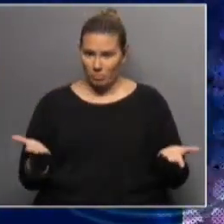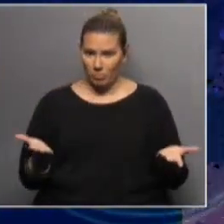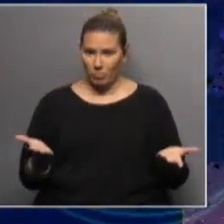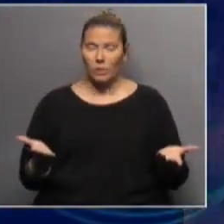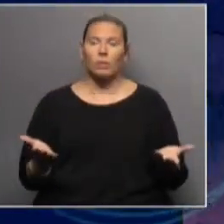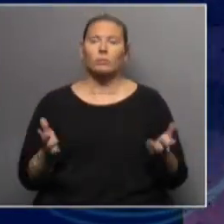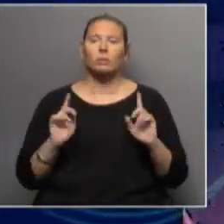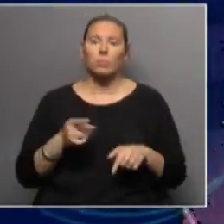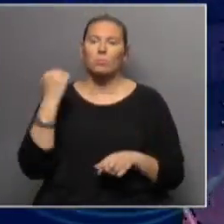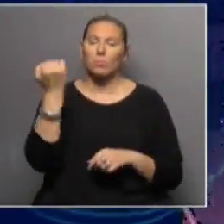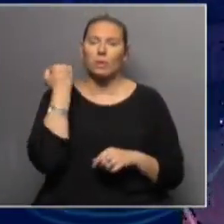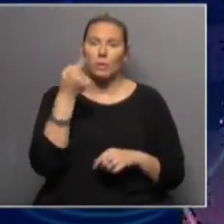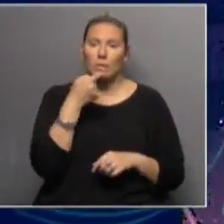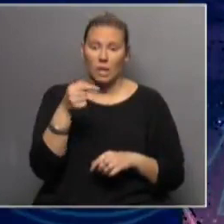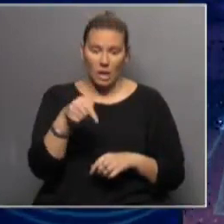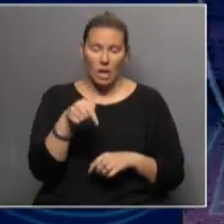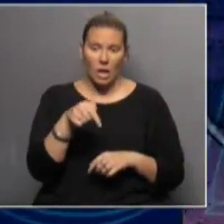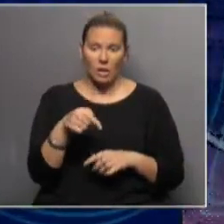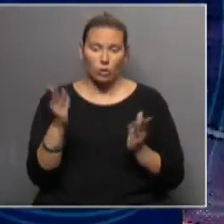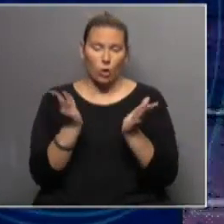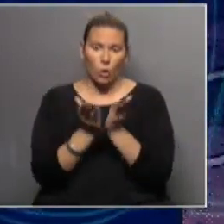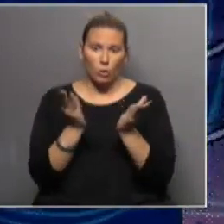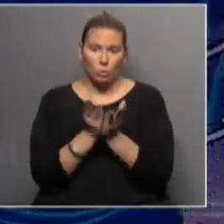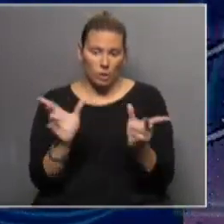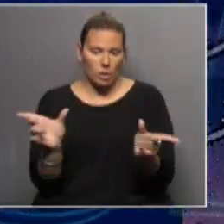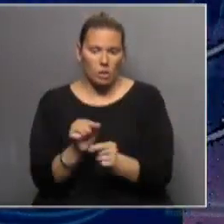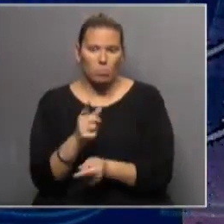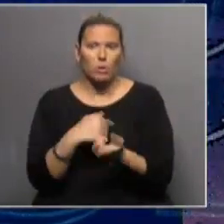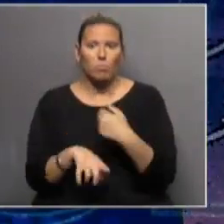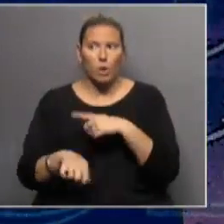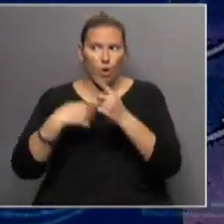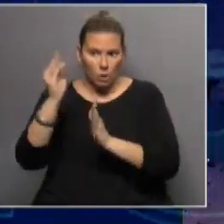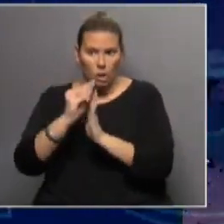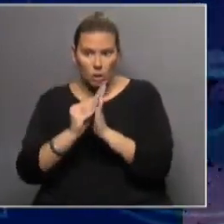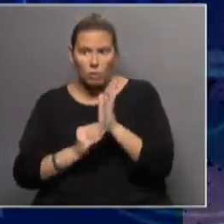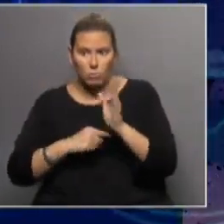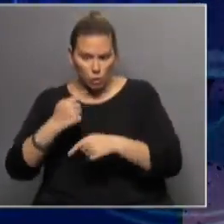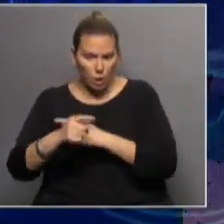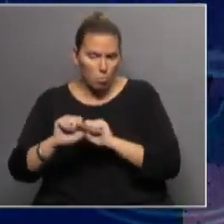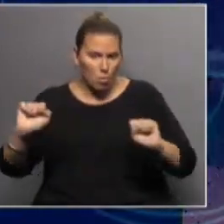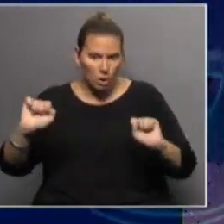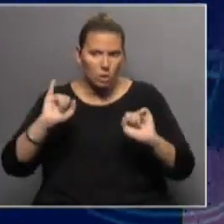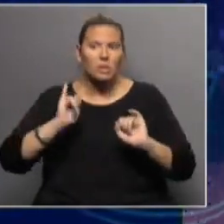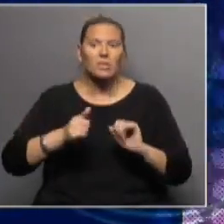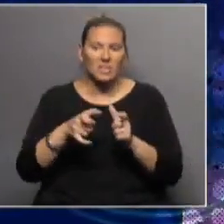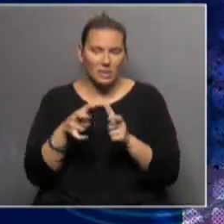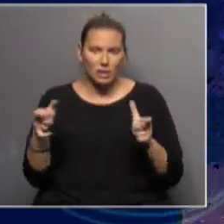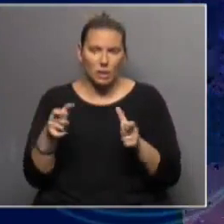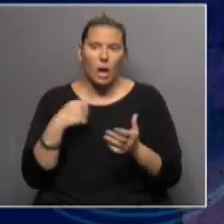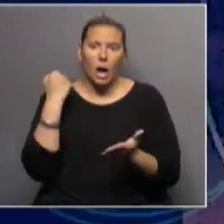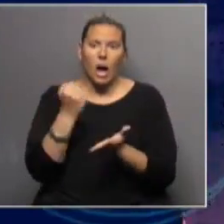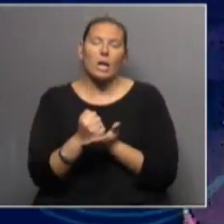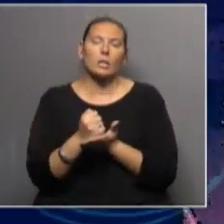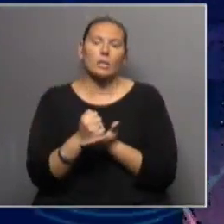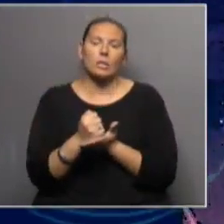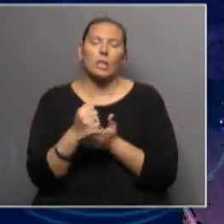al pasar, es importante decir que esto de los cupos de estudiantes se cerró, pero todas las demás inscripciones continúan abiertas por Picantel. Es hasta el sábado al